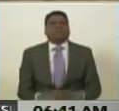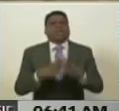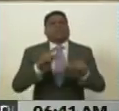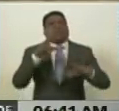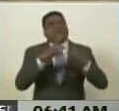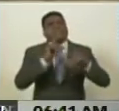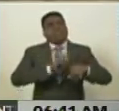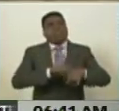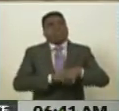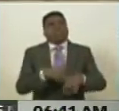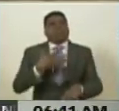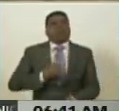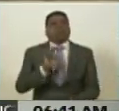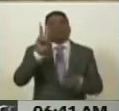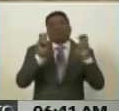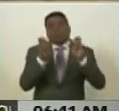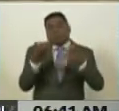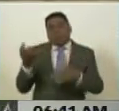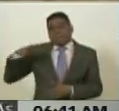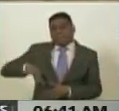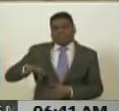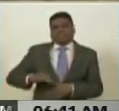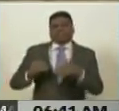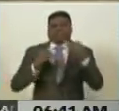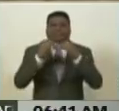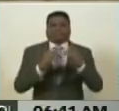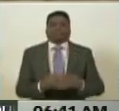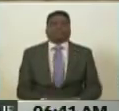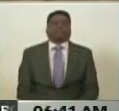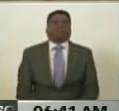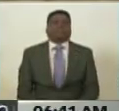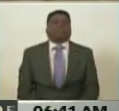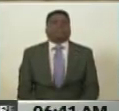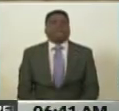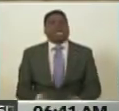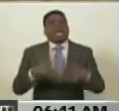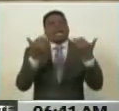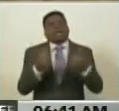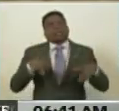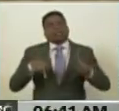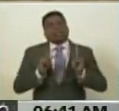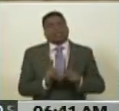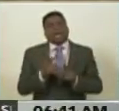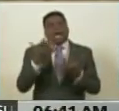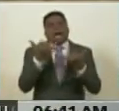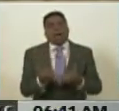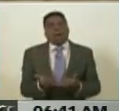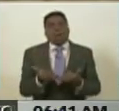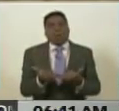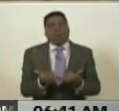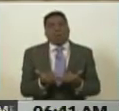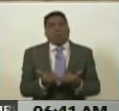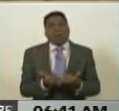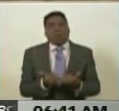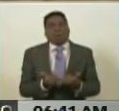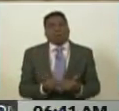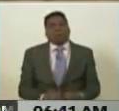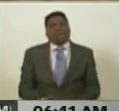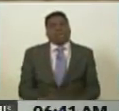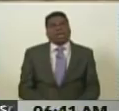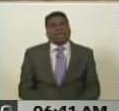pertinente haya un nuevo incremento. También aquí hay que decir que en esta oportunidad la unidad tributaria no fue incrementada, es decir,